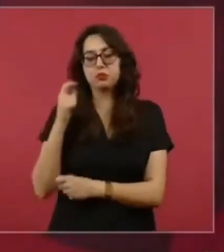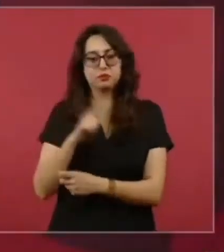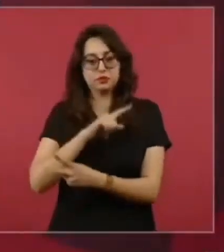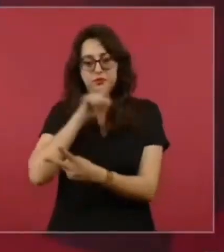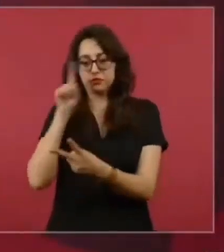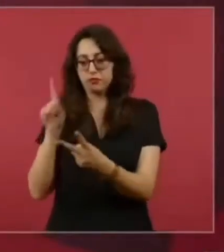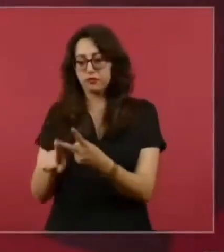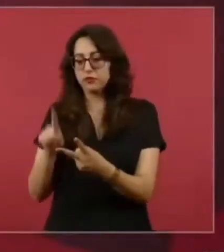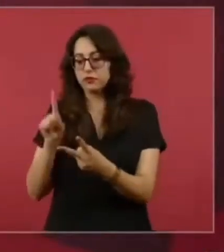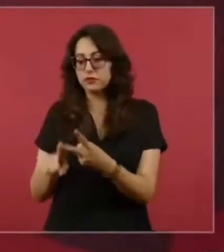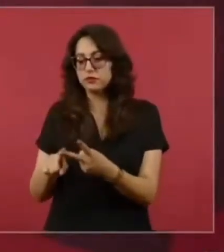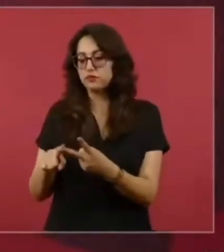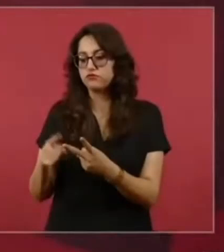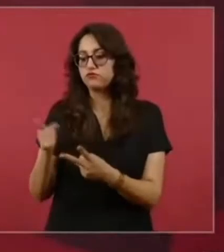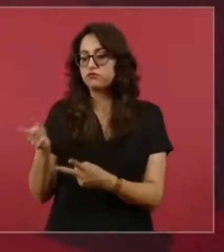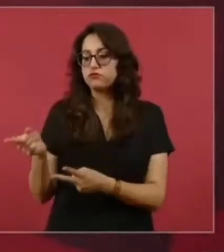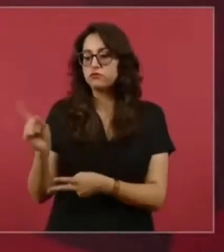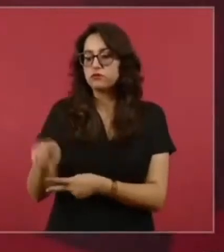que tiene un tope.